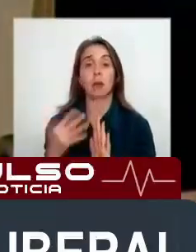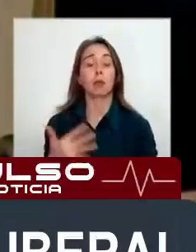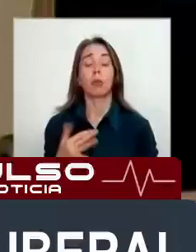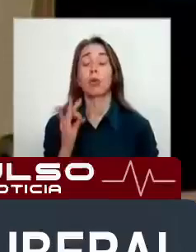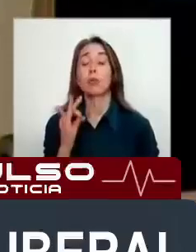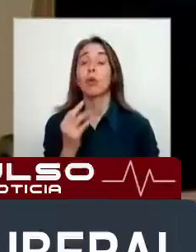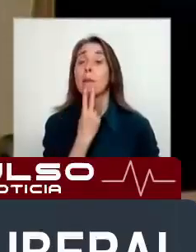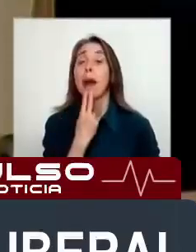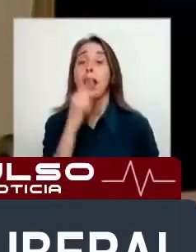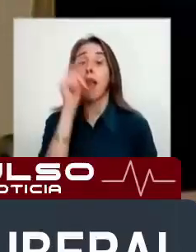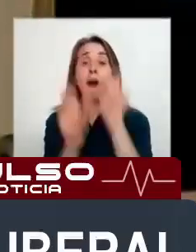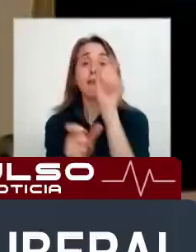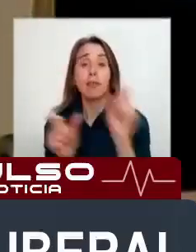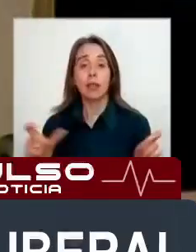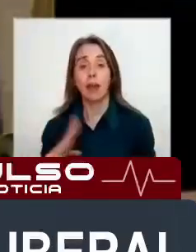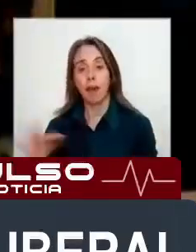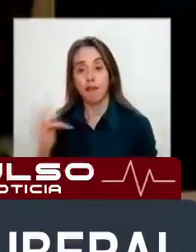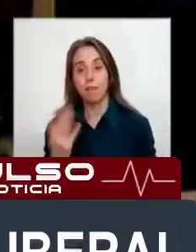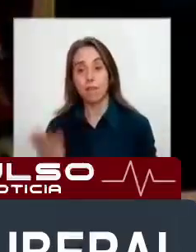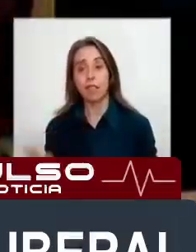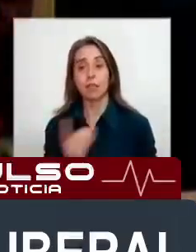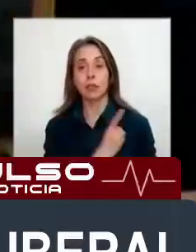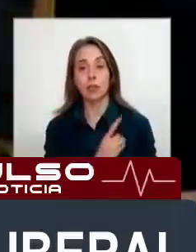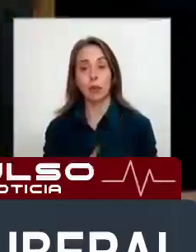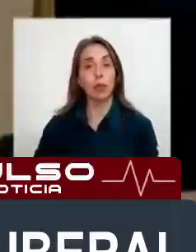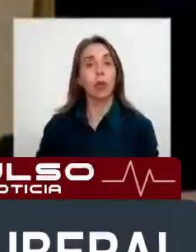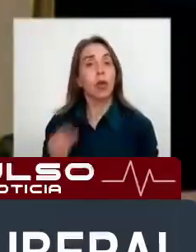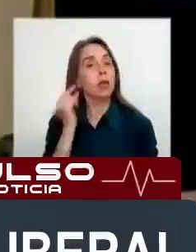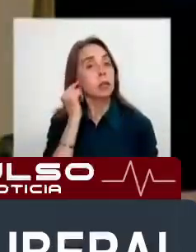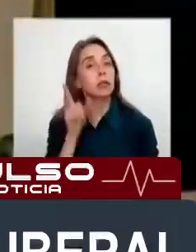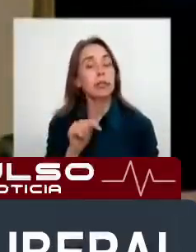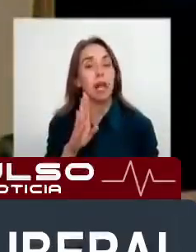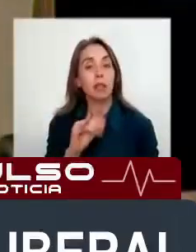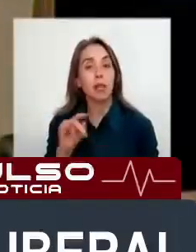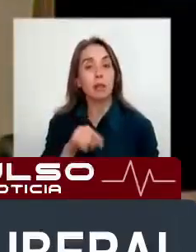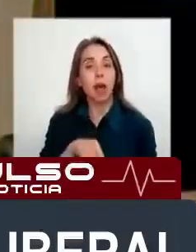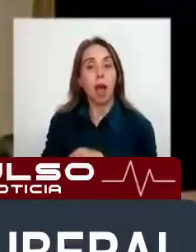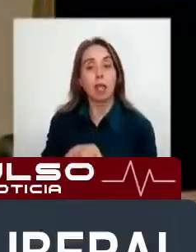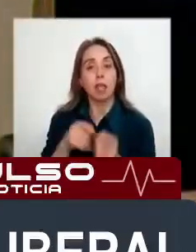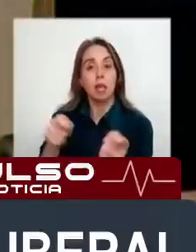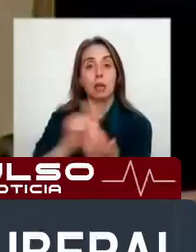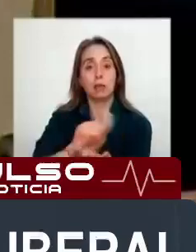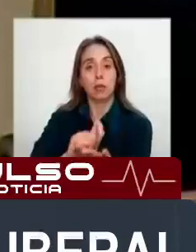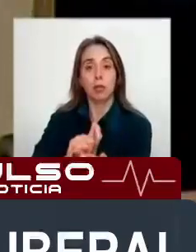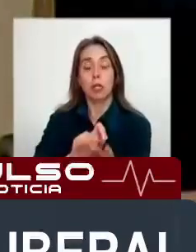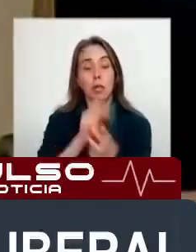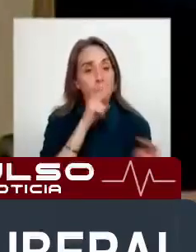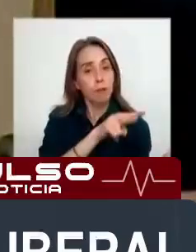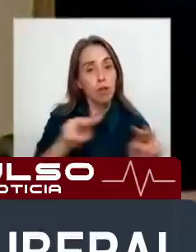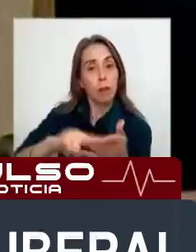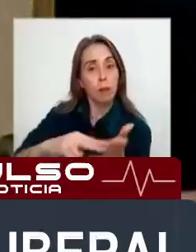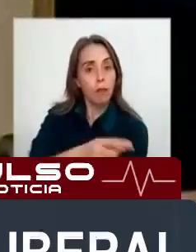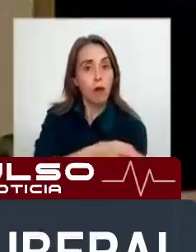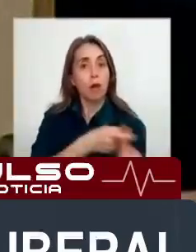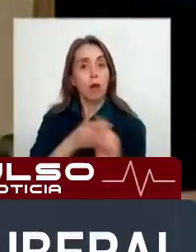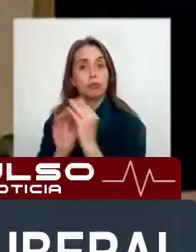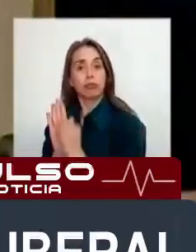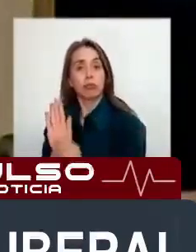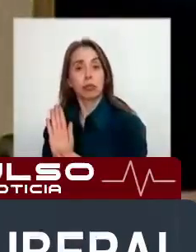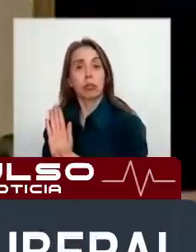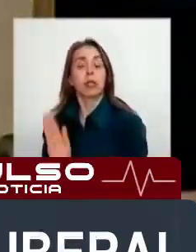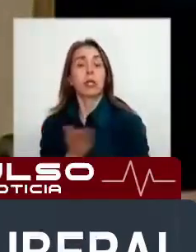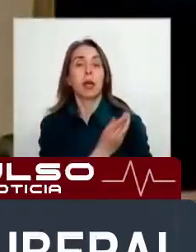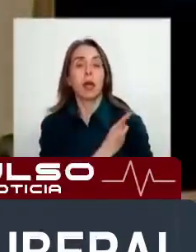felicitar a la diputada Marisela santibáñez ponerlo presentado y hacerse cargo justamente de esta problemática y el diputado también Pablo casas